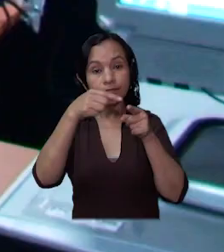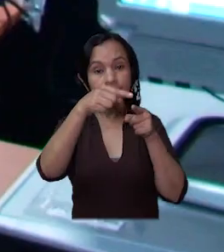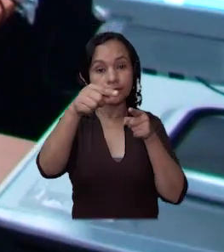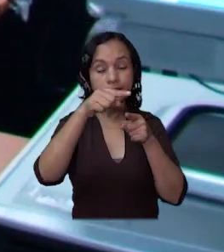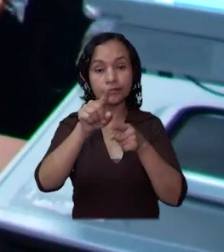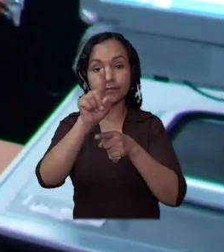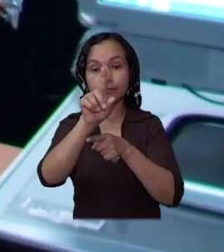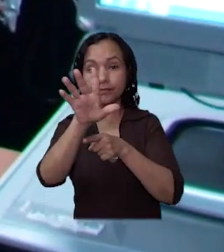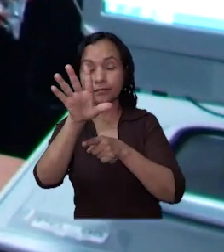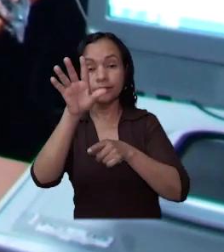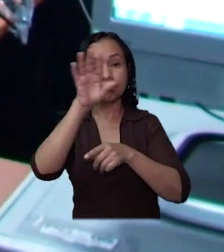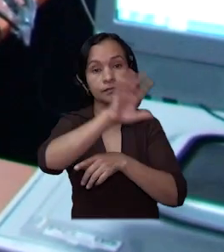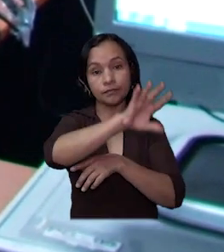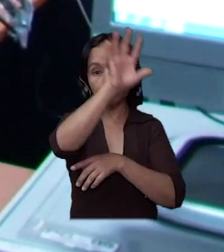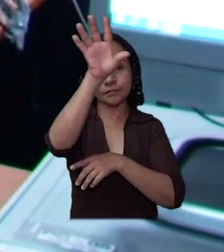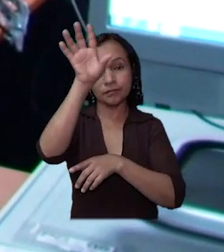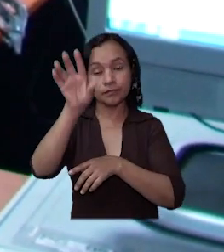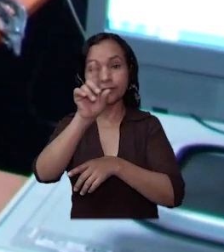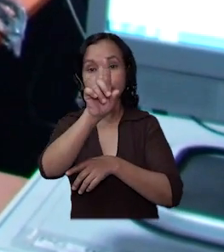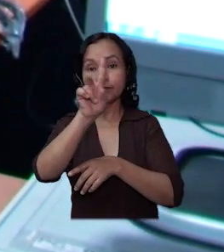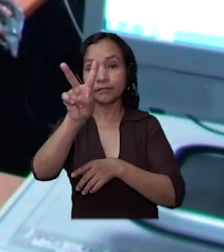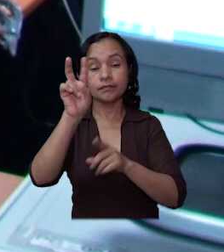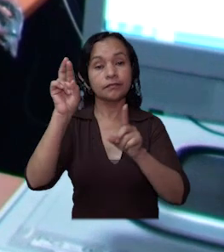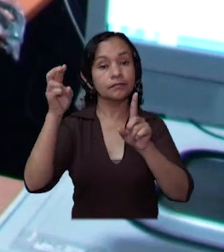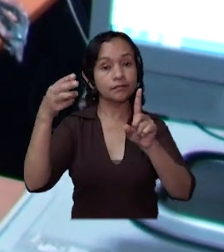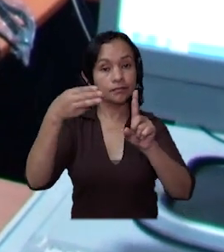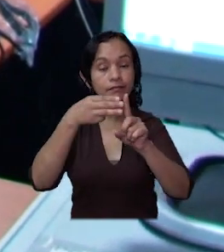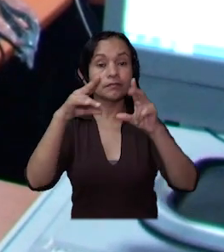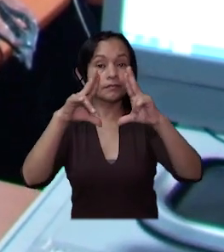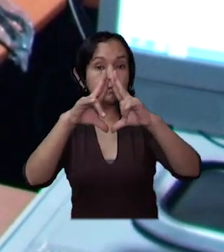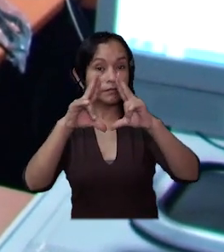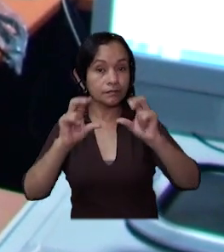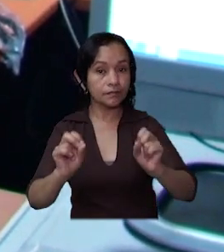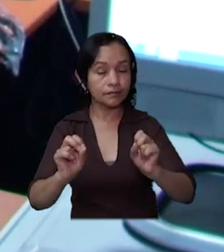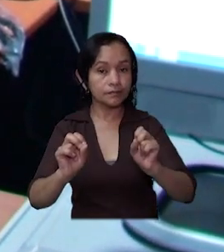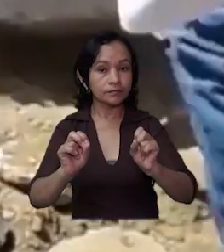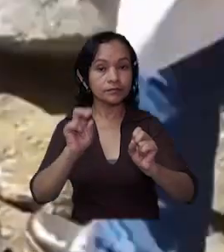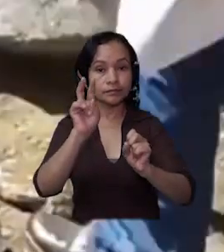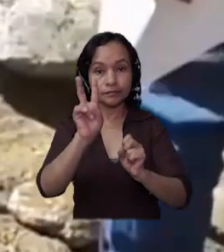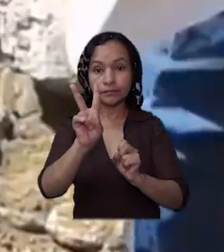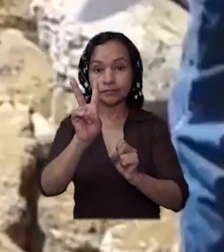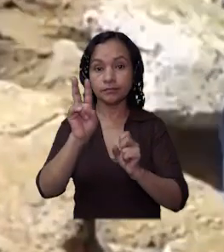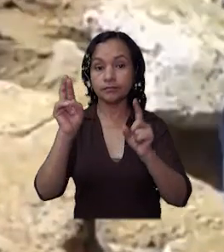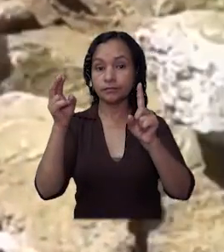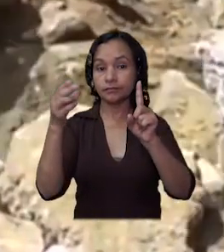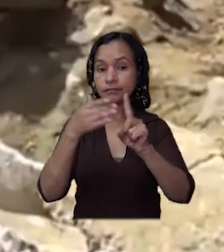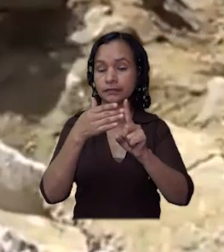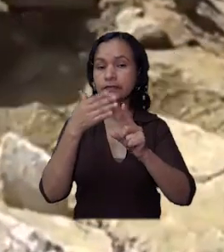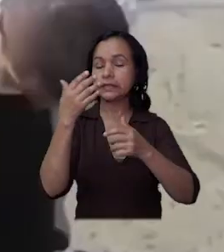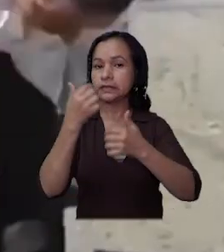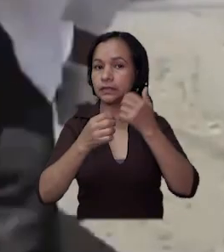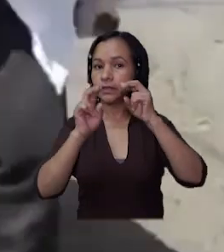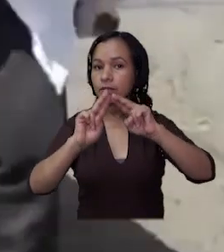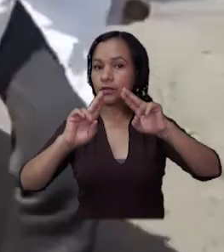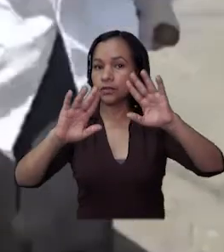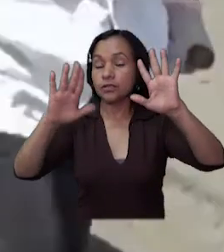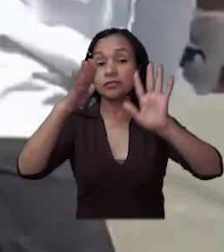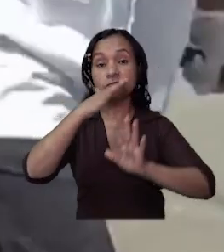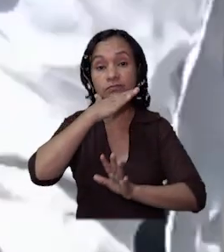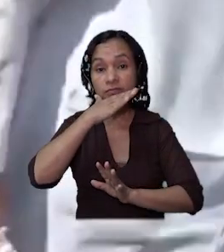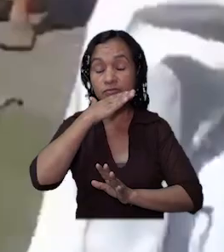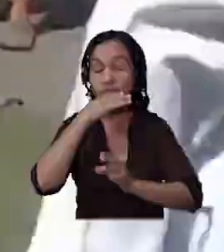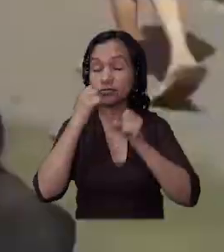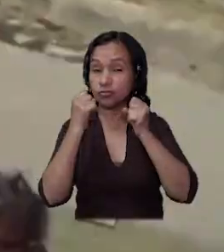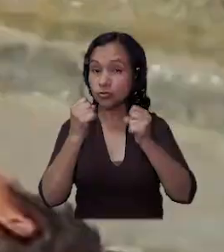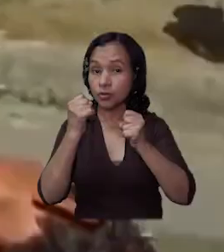153 municipios, 15 departamentos y las 12 regiones de nuestro país. Las fuerzas de la naturaleza son implacables